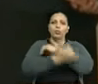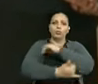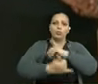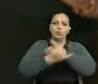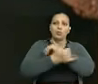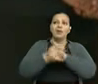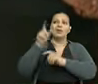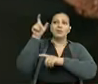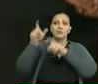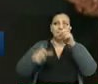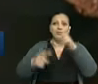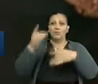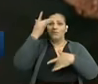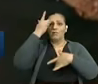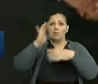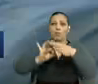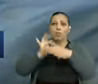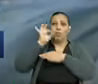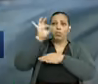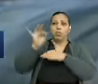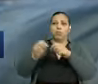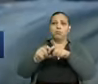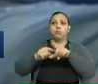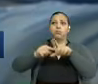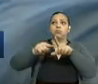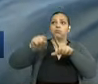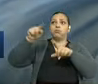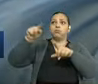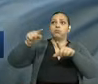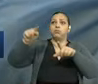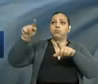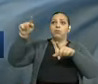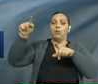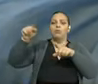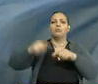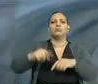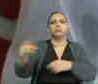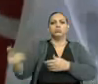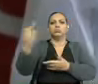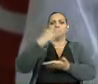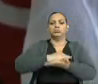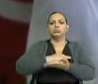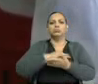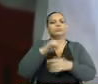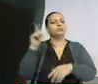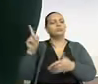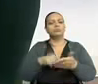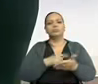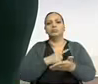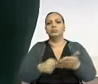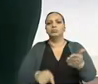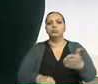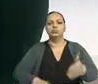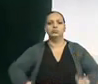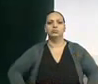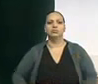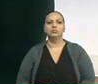contagio esté en fase de crecimiento alto. En Quito informó Adriana Rojas.